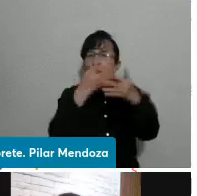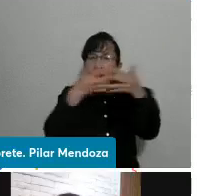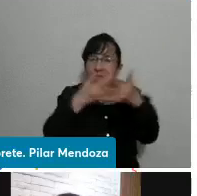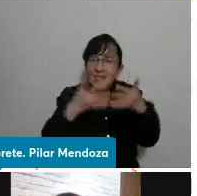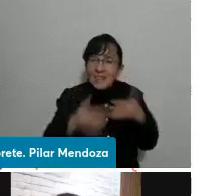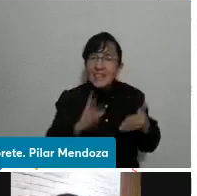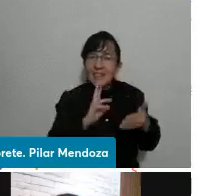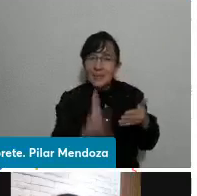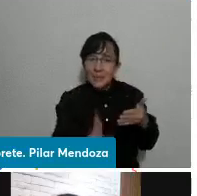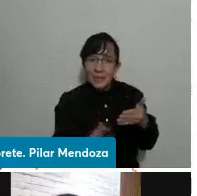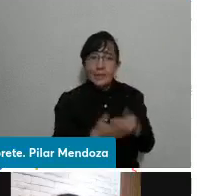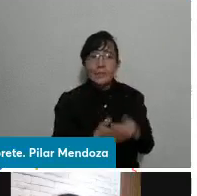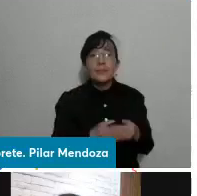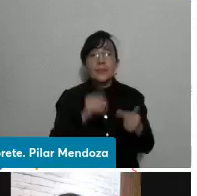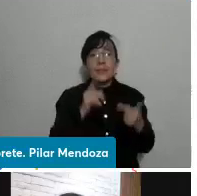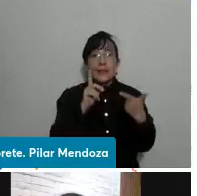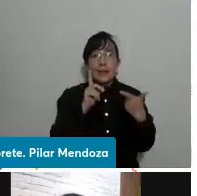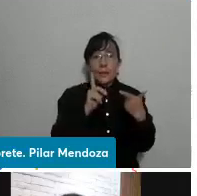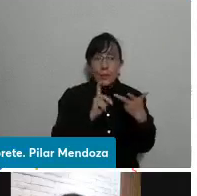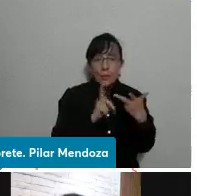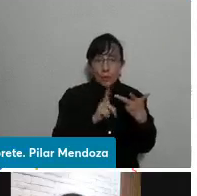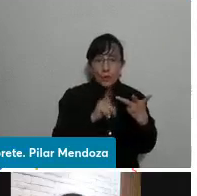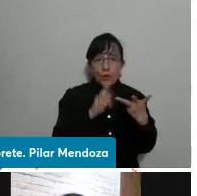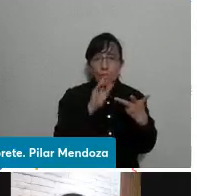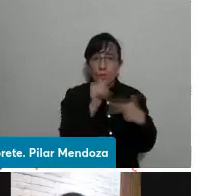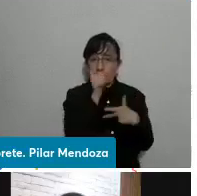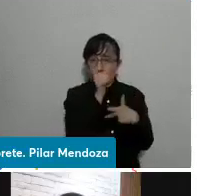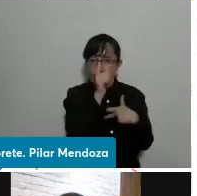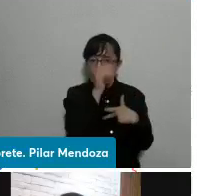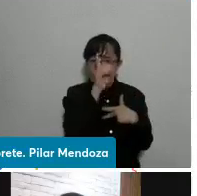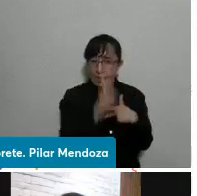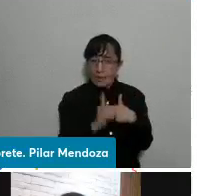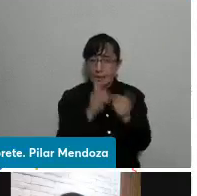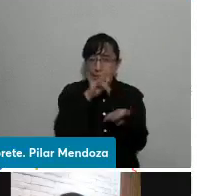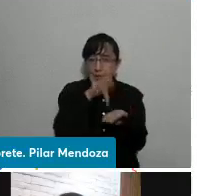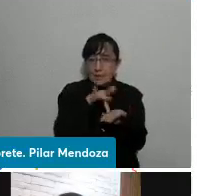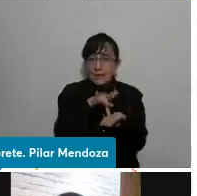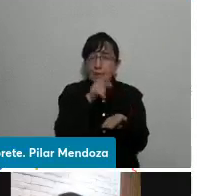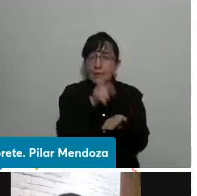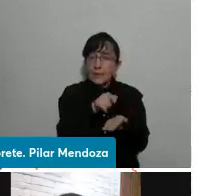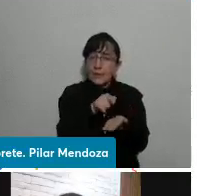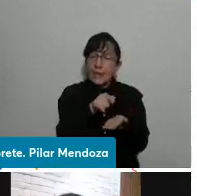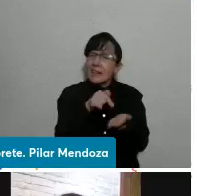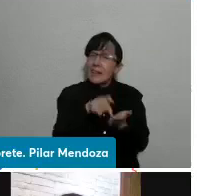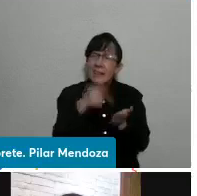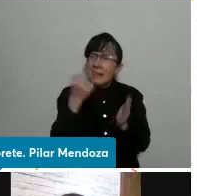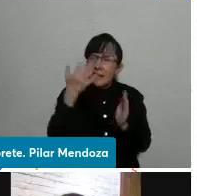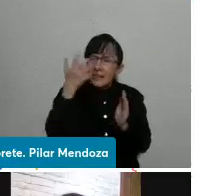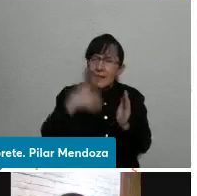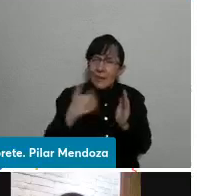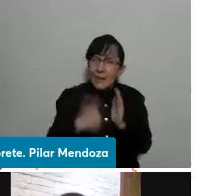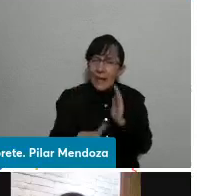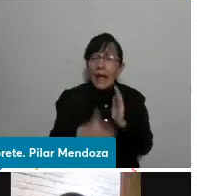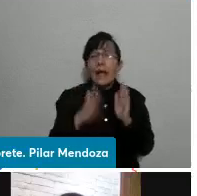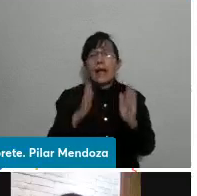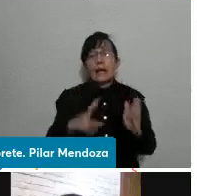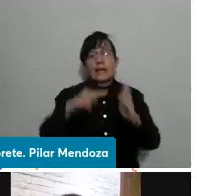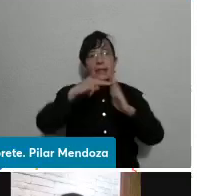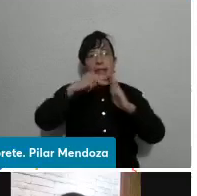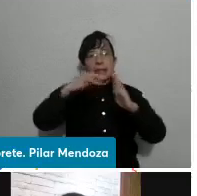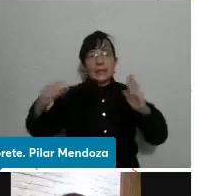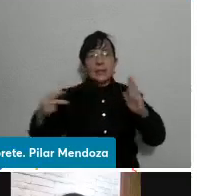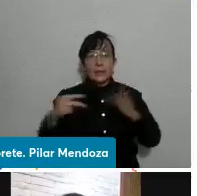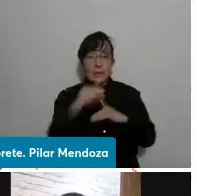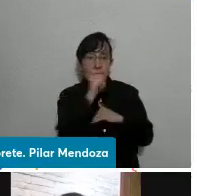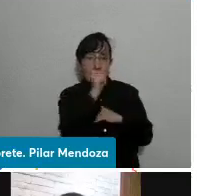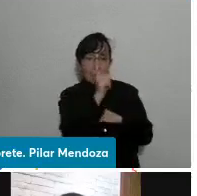de la autonomía y la participación del estudiante. Allí se evalúa cómo por medio de esta tecnología se fomenta la